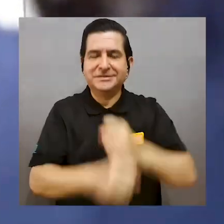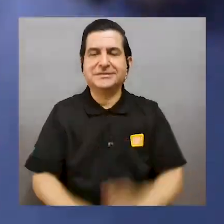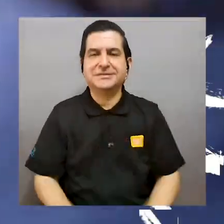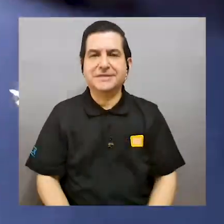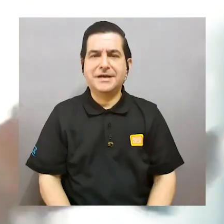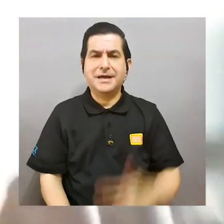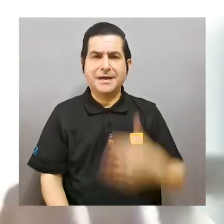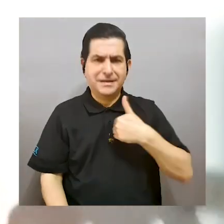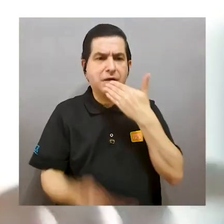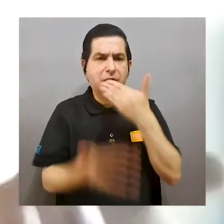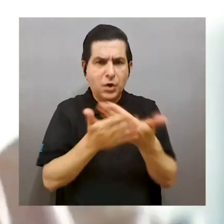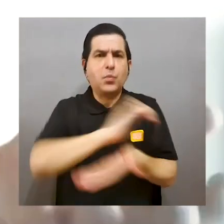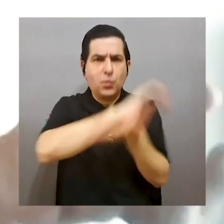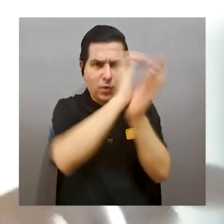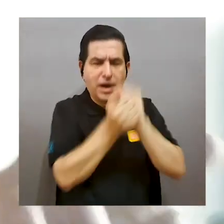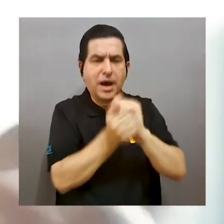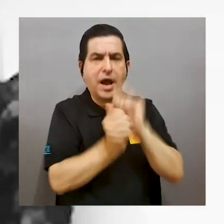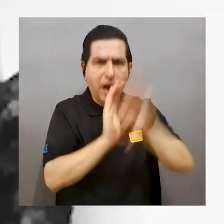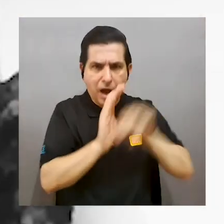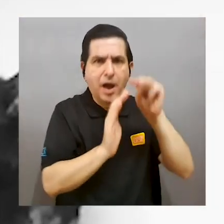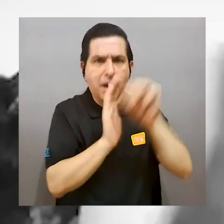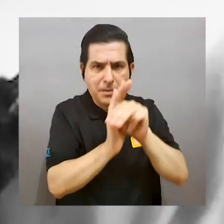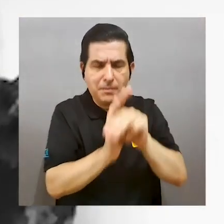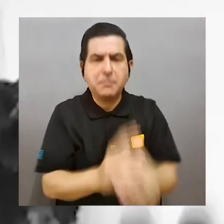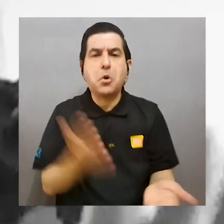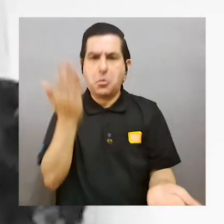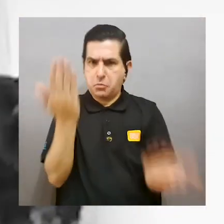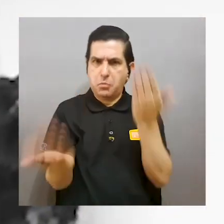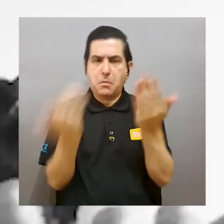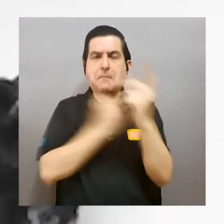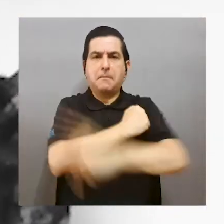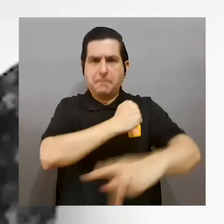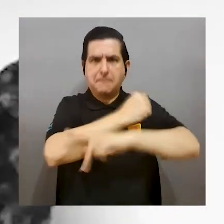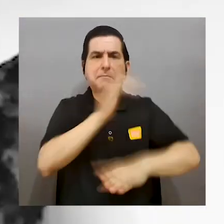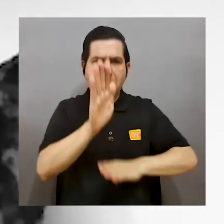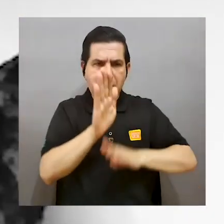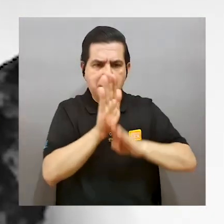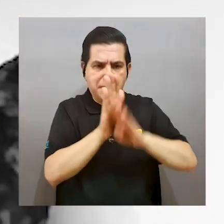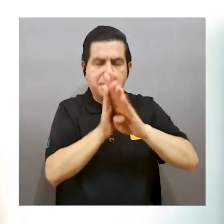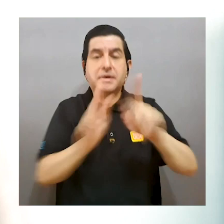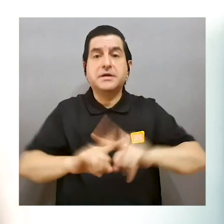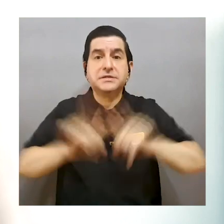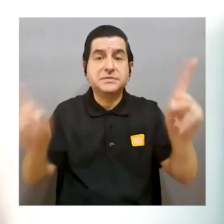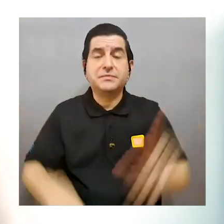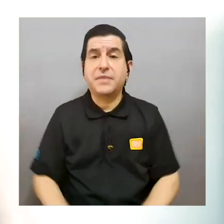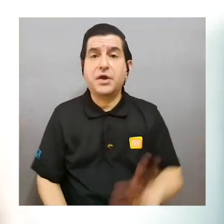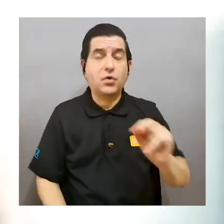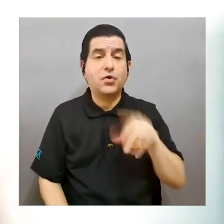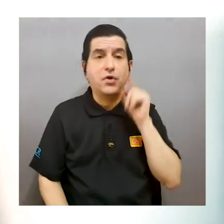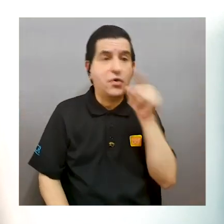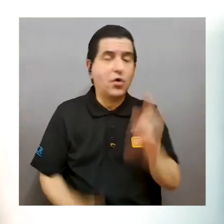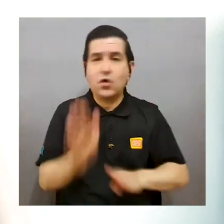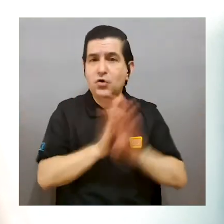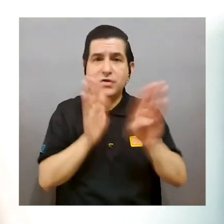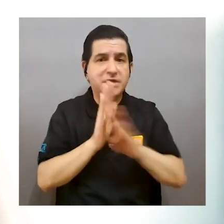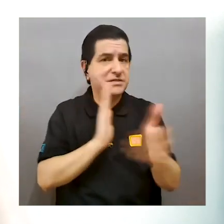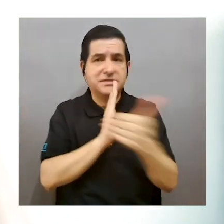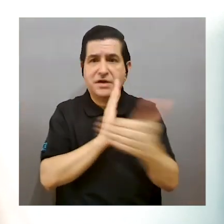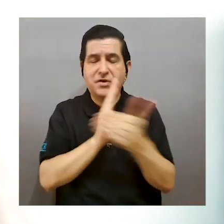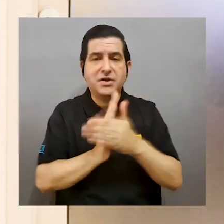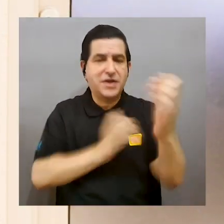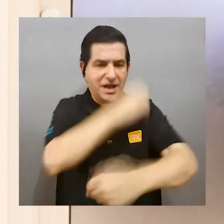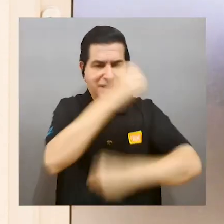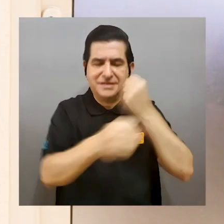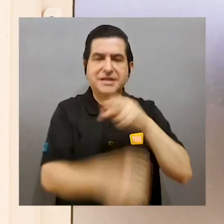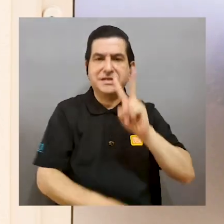hacer. Tenemos muy buenas reformas curriculares que son comparables con los países en desarrollo, pero no vamos a aspirar a desarrollar esas